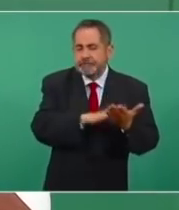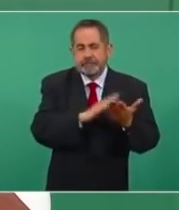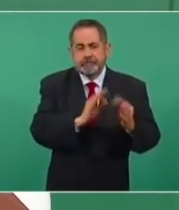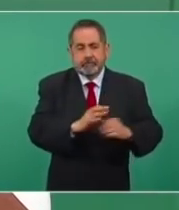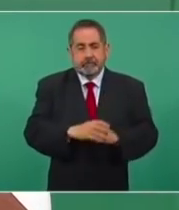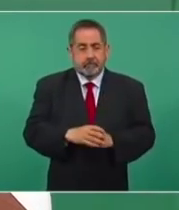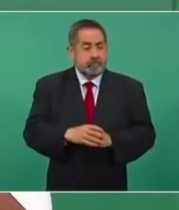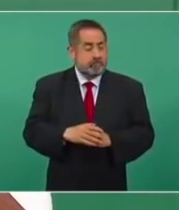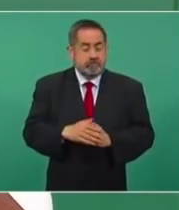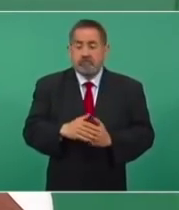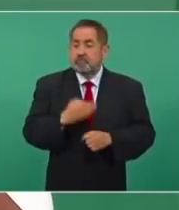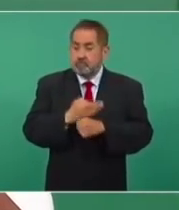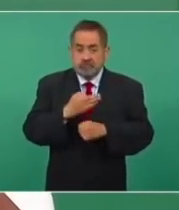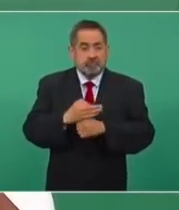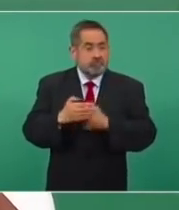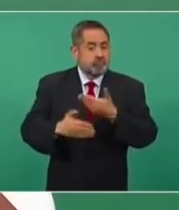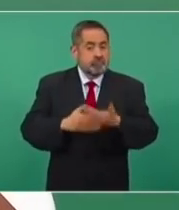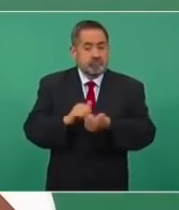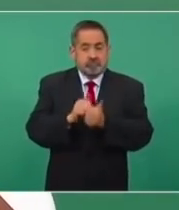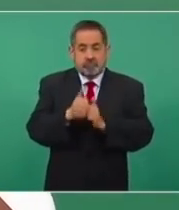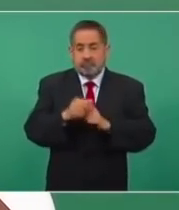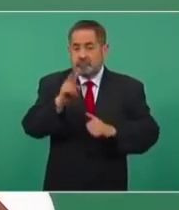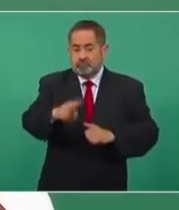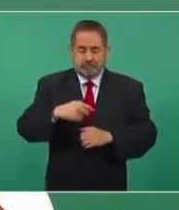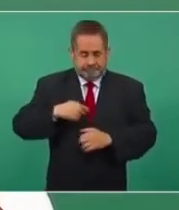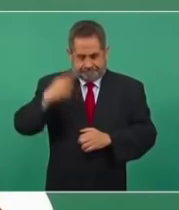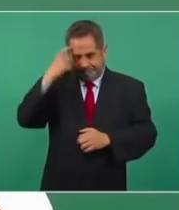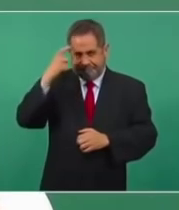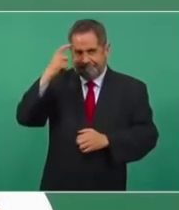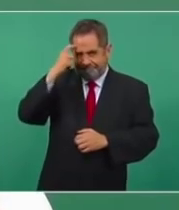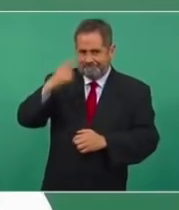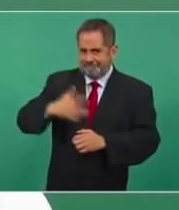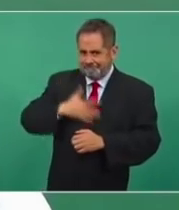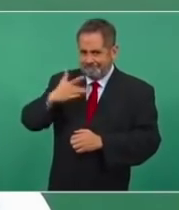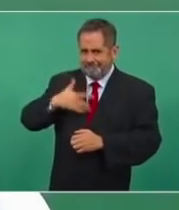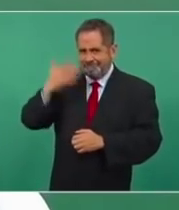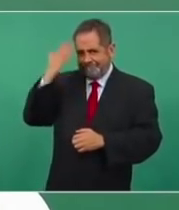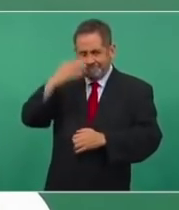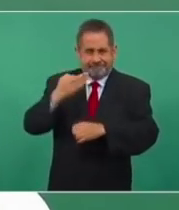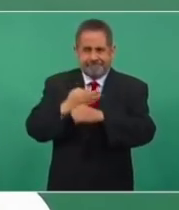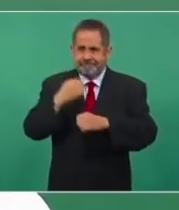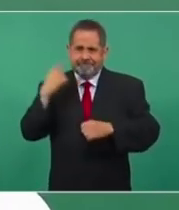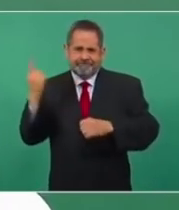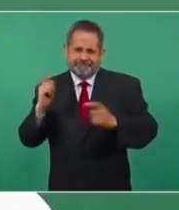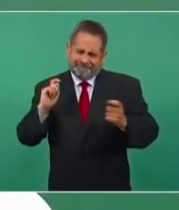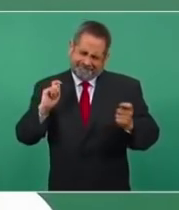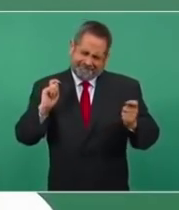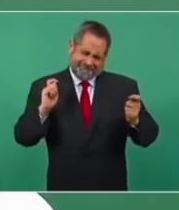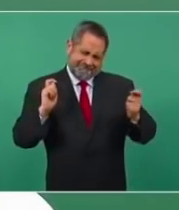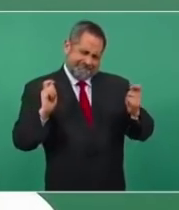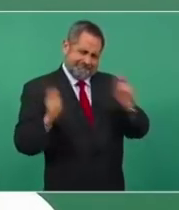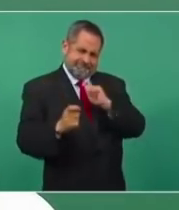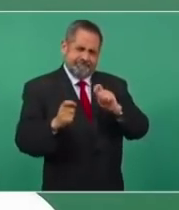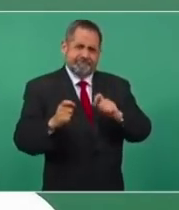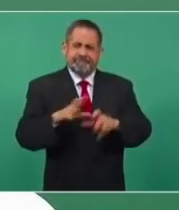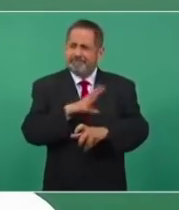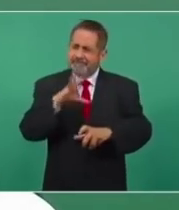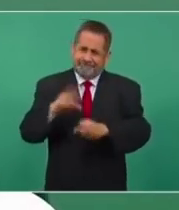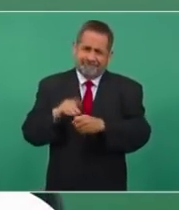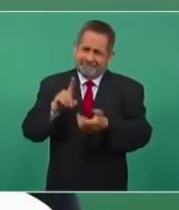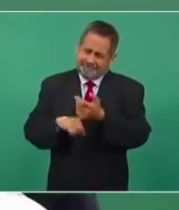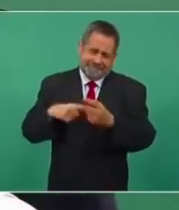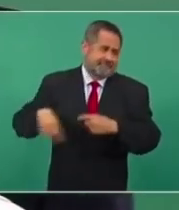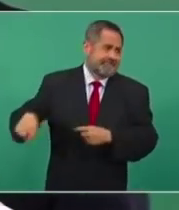y se está llevando a cabo, y soy muy consciente, una transformación profunda